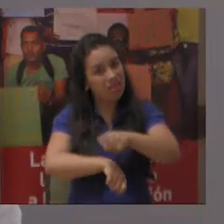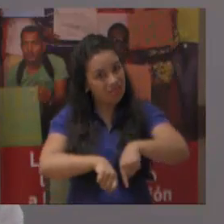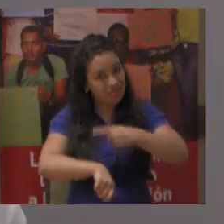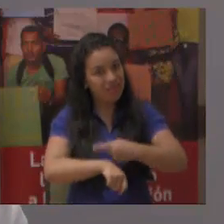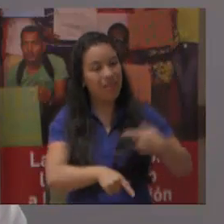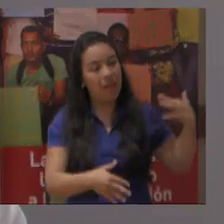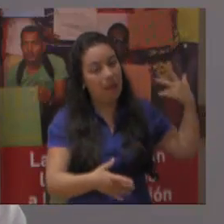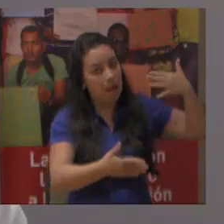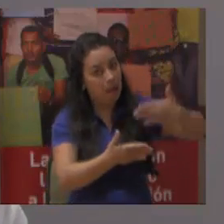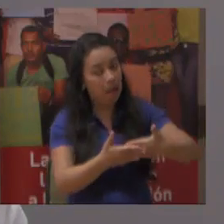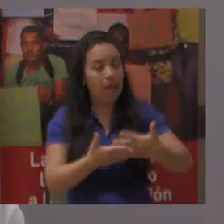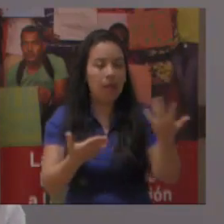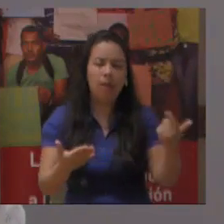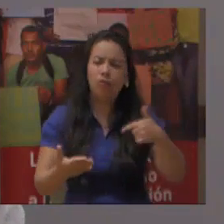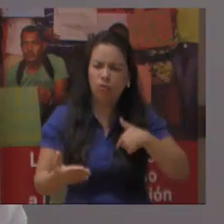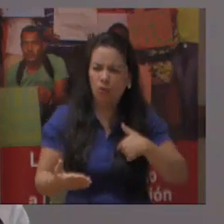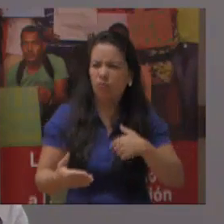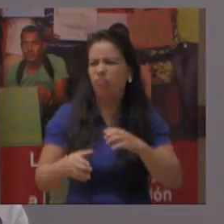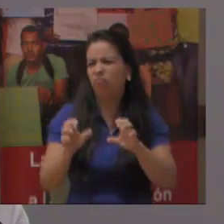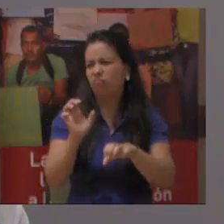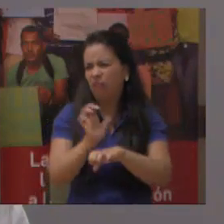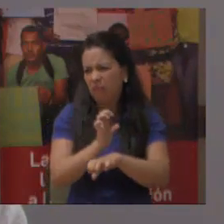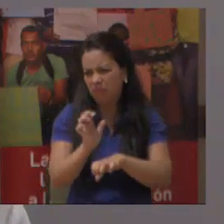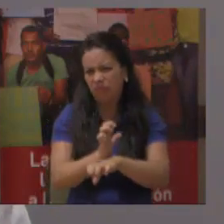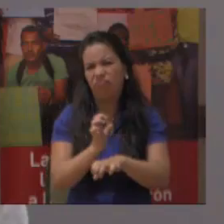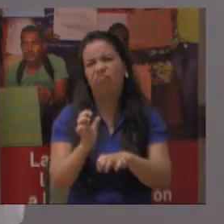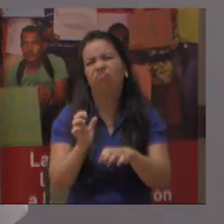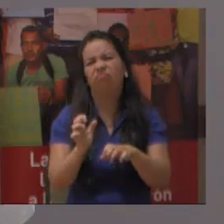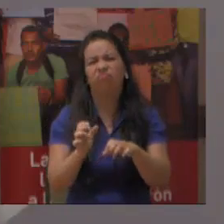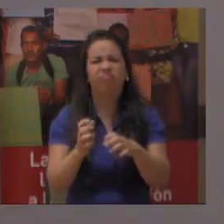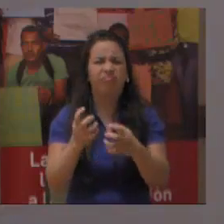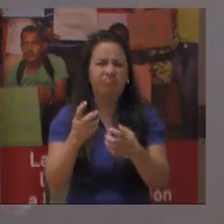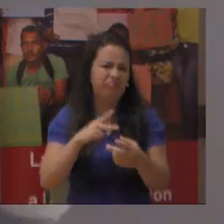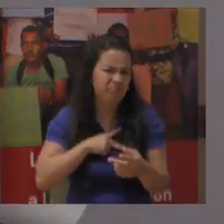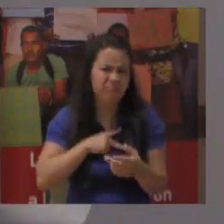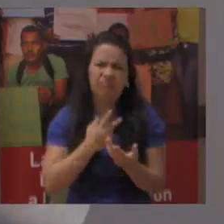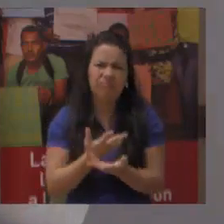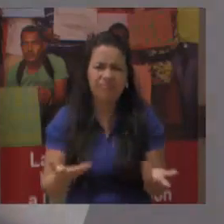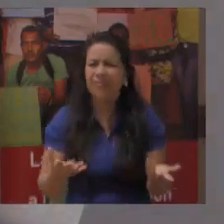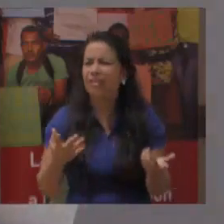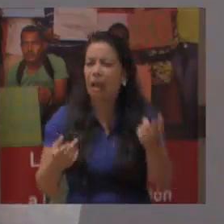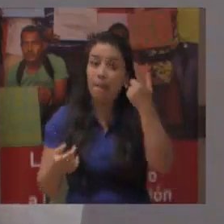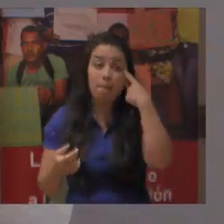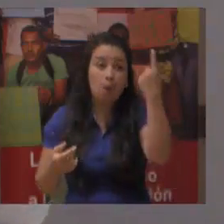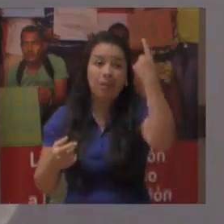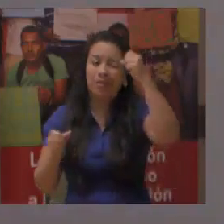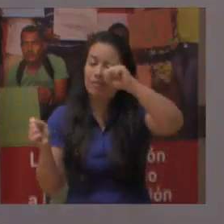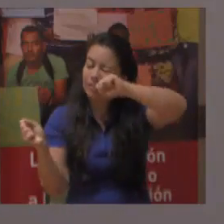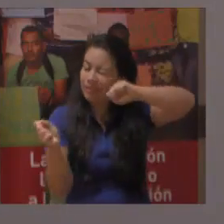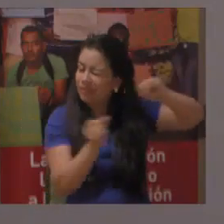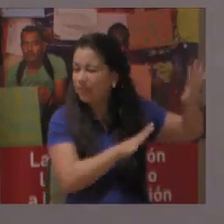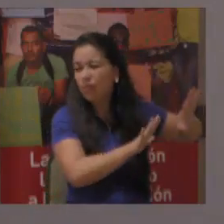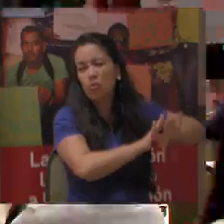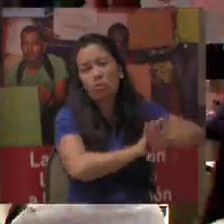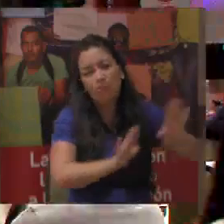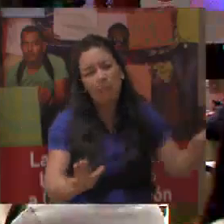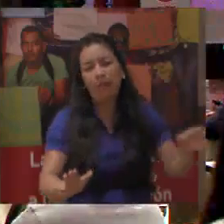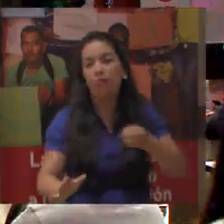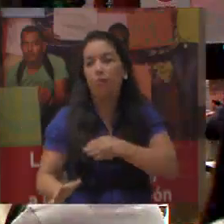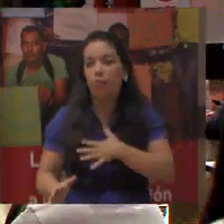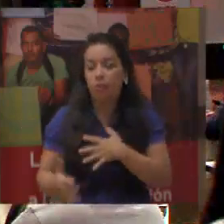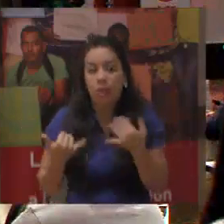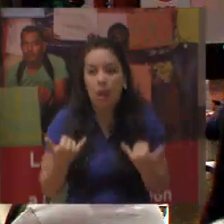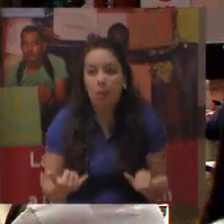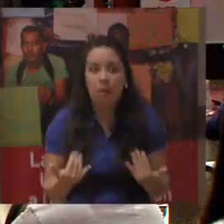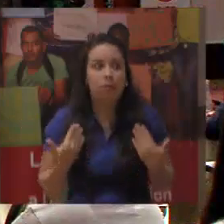Mi recomendación, no solo a los empresarios, sino a todos los colombianos, es despoliticemos esto ya. Entendamos la oportunidad de oro que tenemos